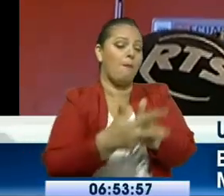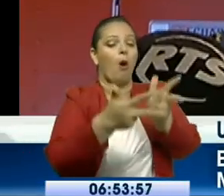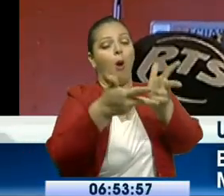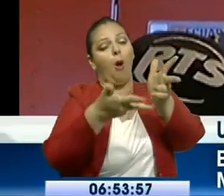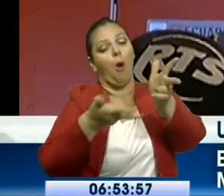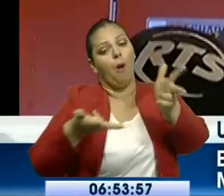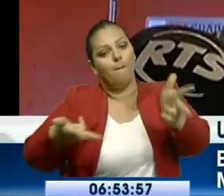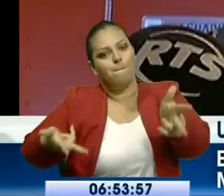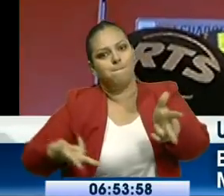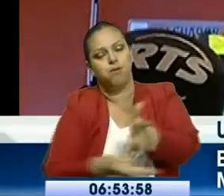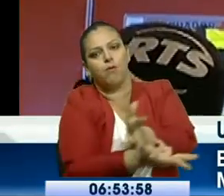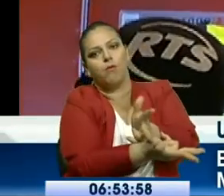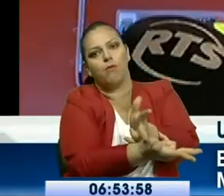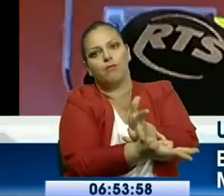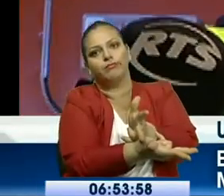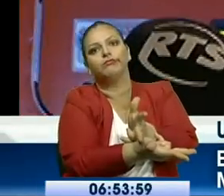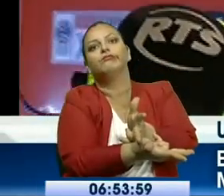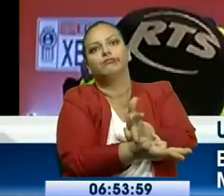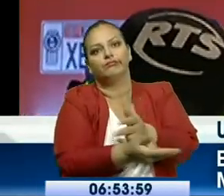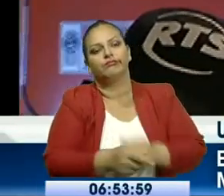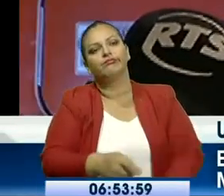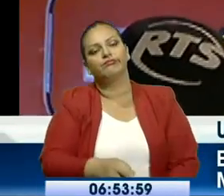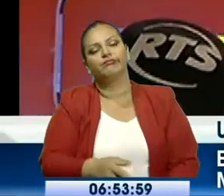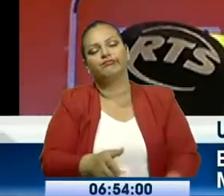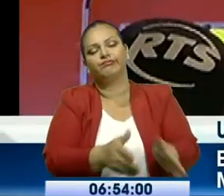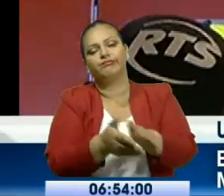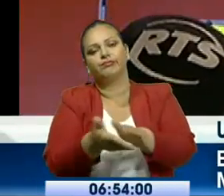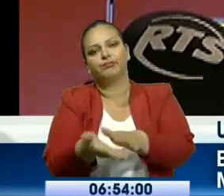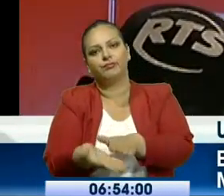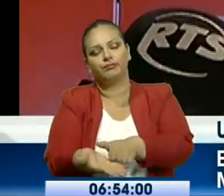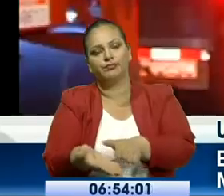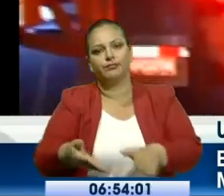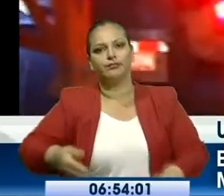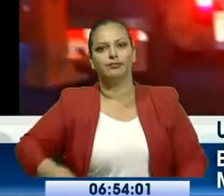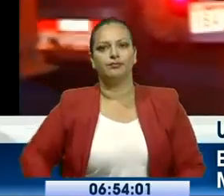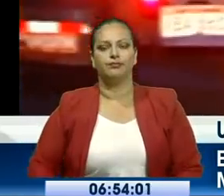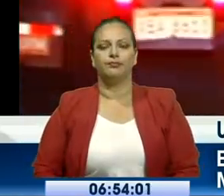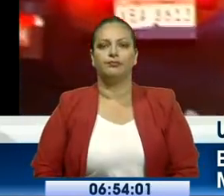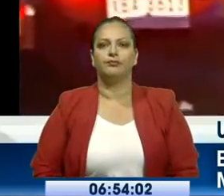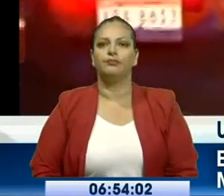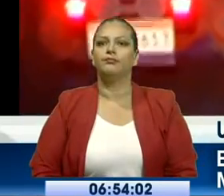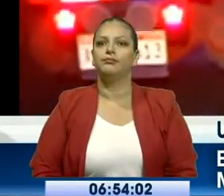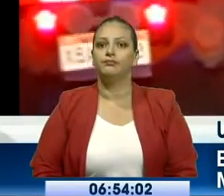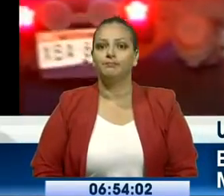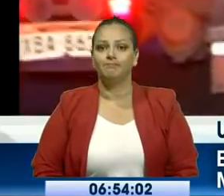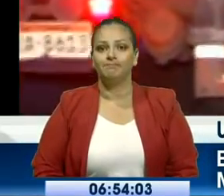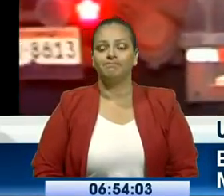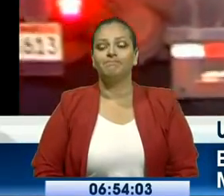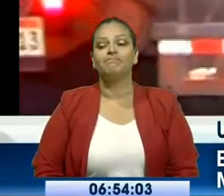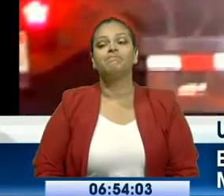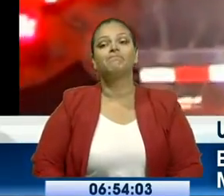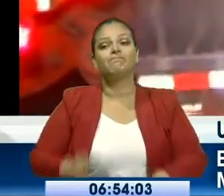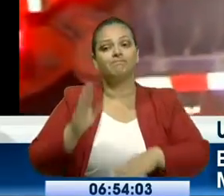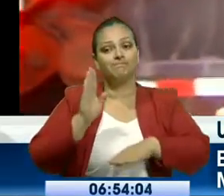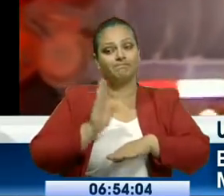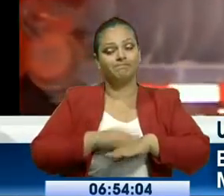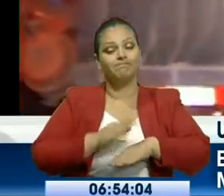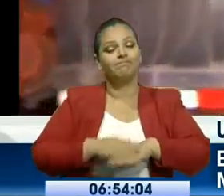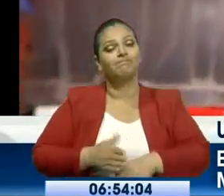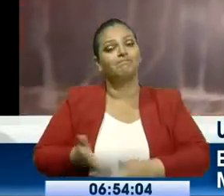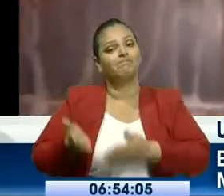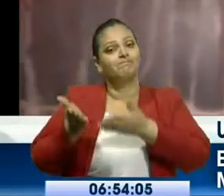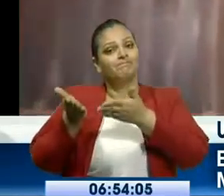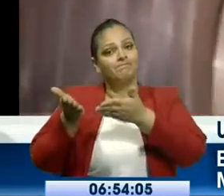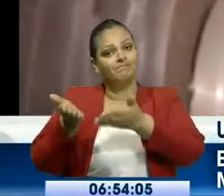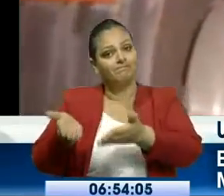las llantas y el conductor cae debajo de ella. Al parecer una mala maniobra por parte de uno de los conductores